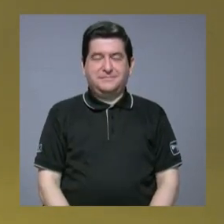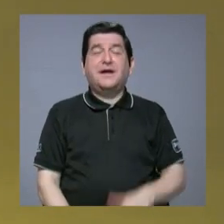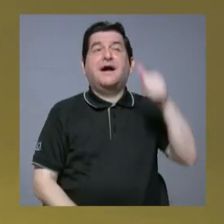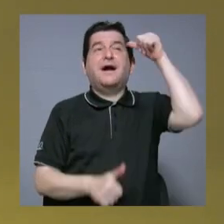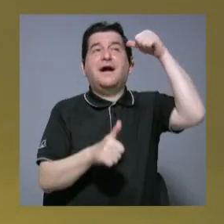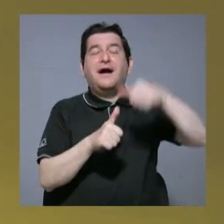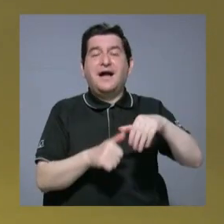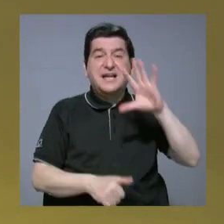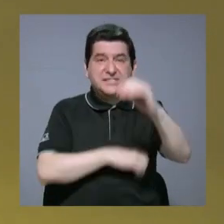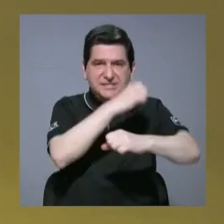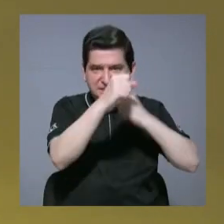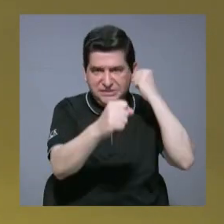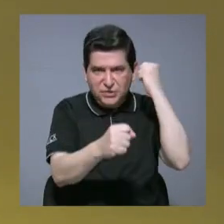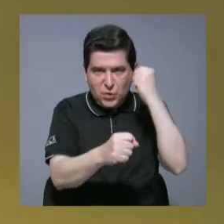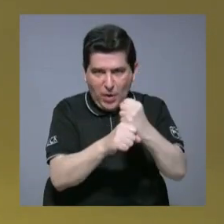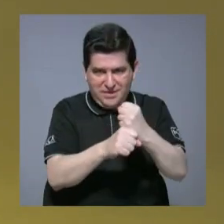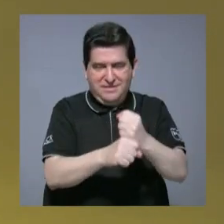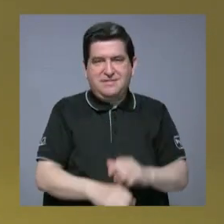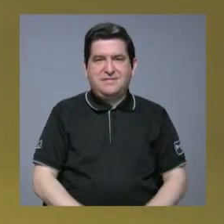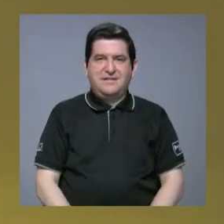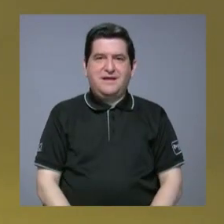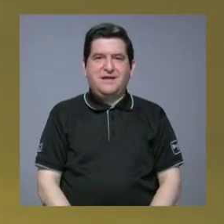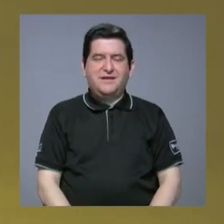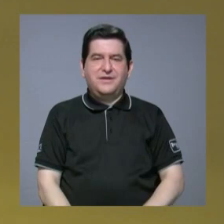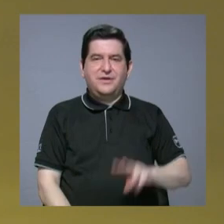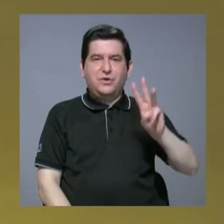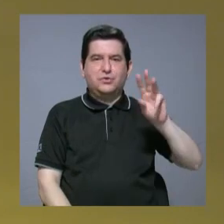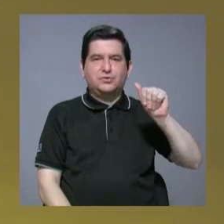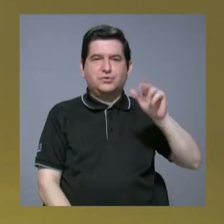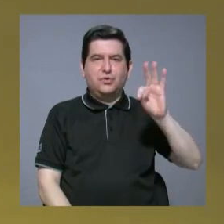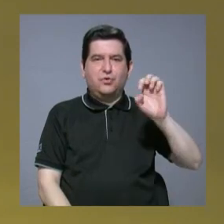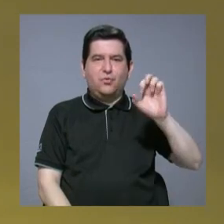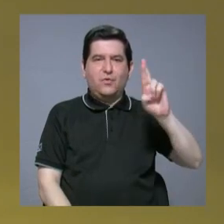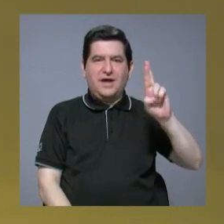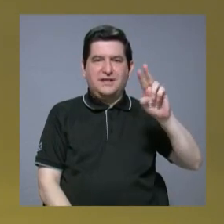rememorando los 50 años de Watergate,